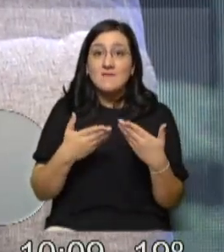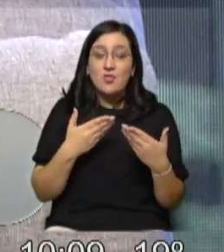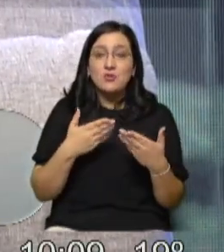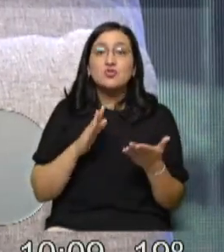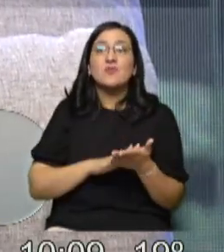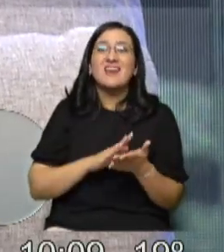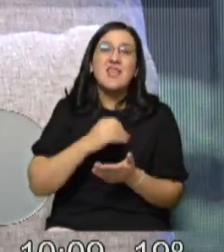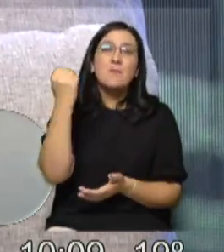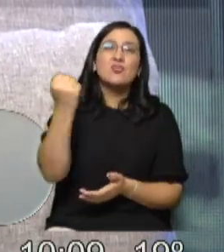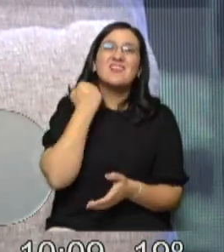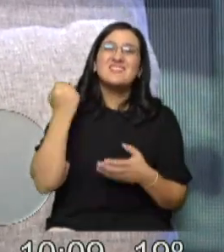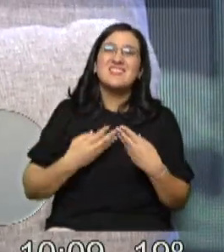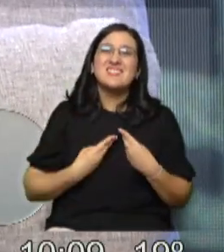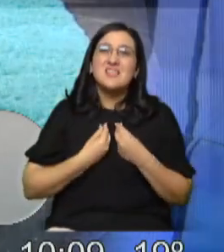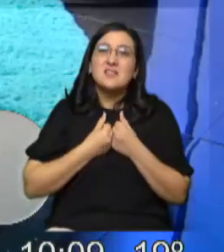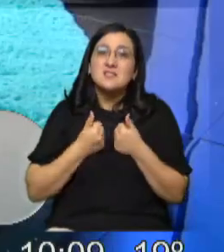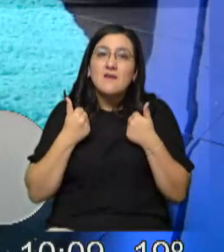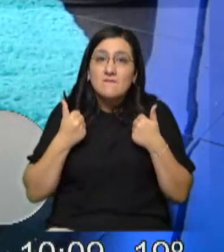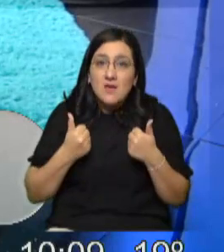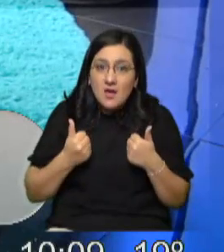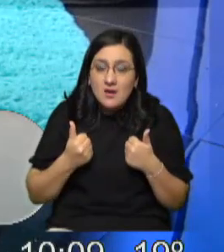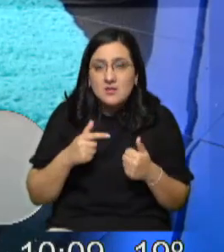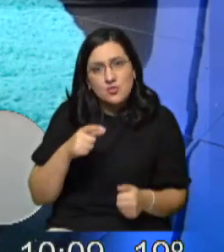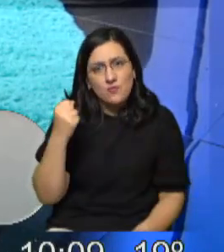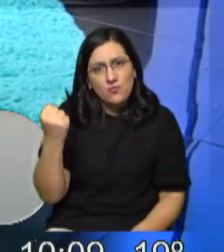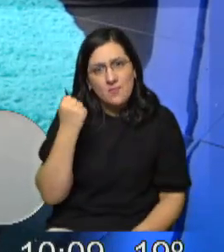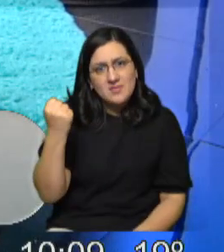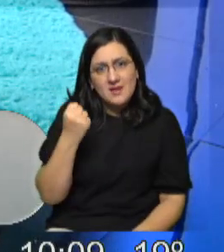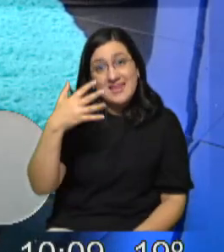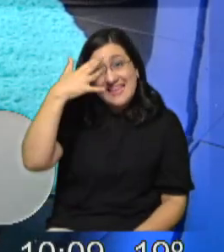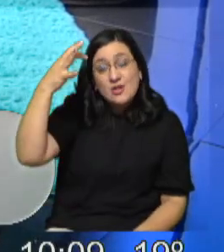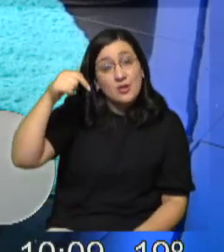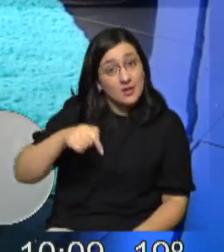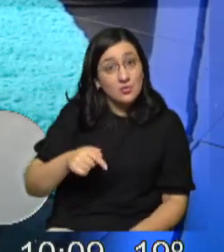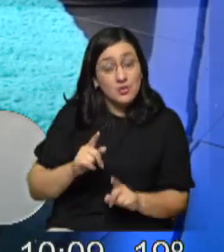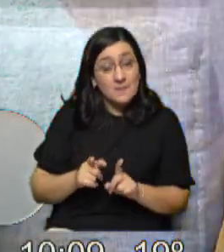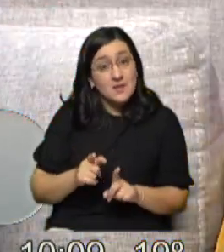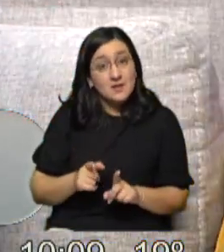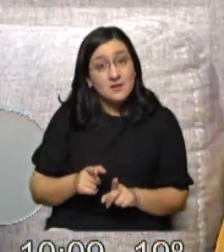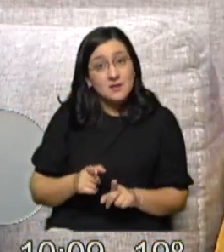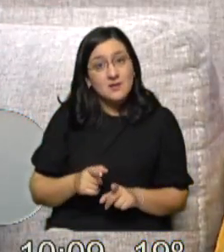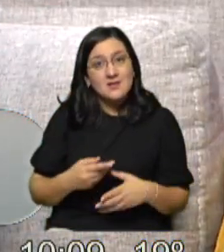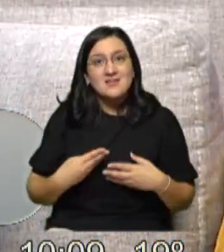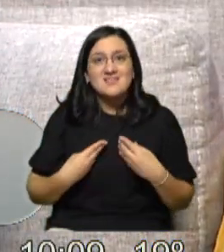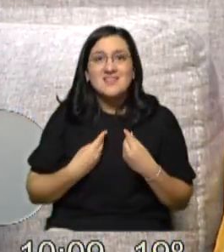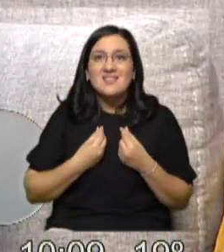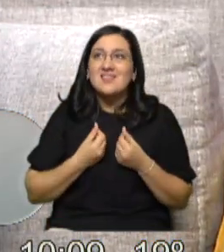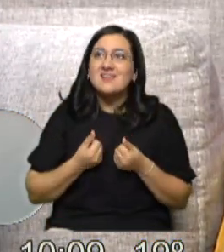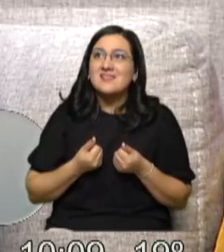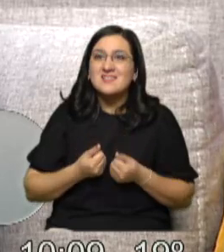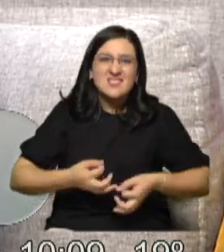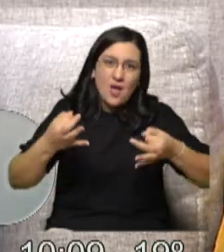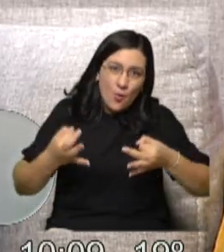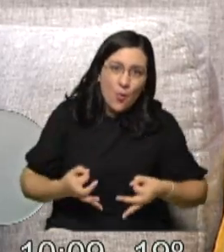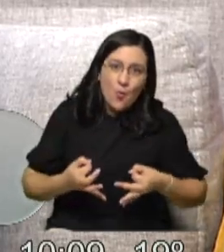importancia de sentirse bien. Sentirse bien es fundamental y en esto y creo que esto, ¿no? Sentirse en esto de qué es sentirse